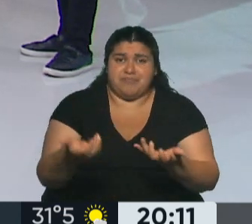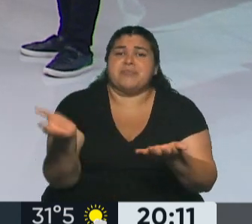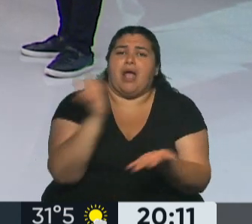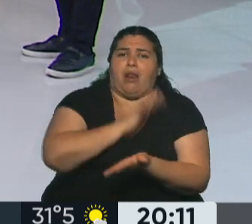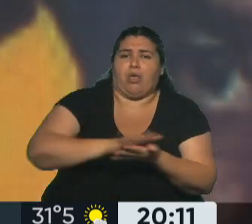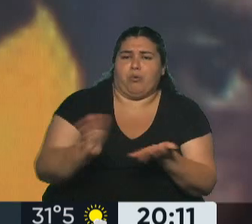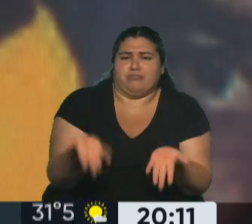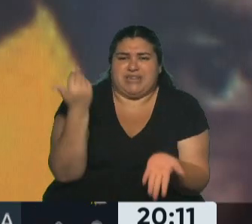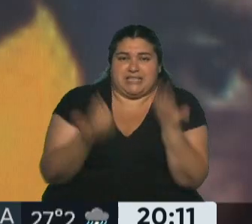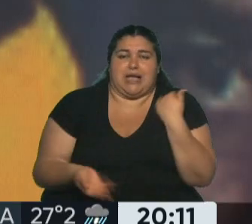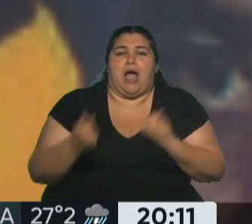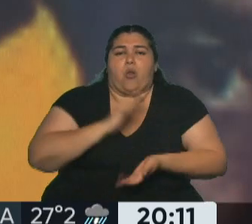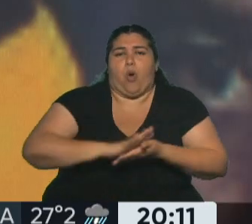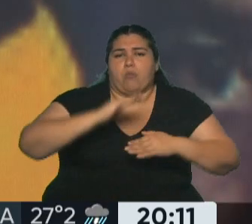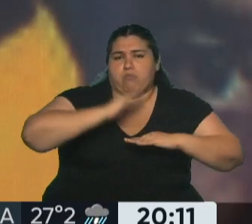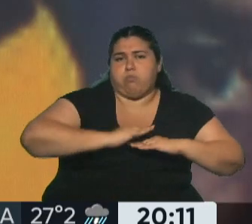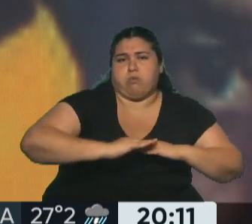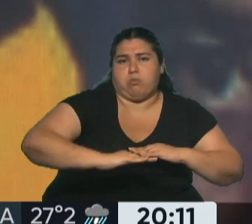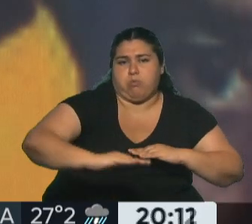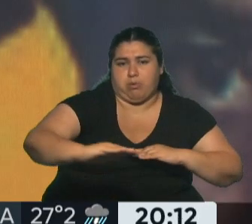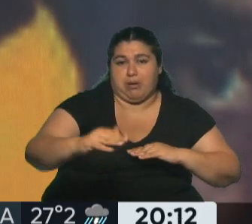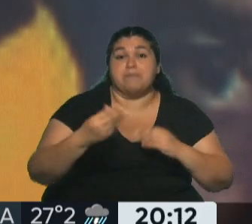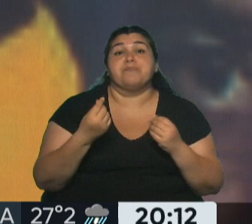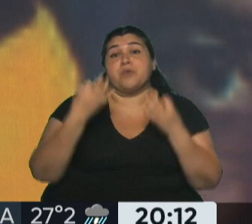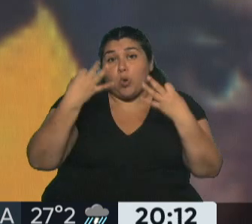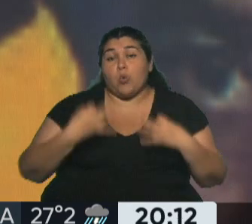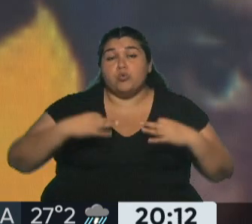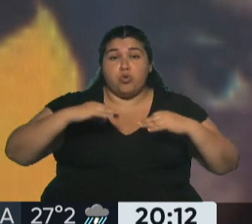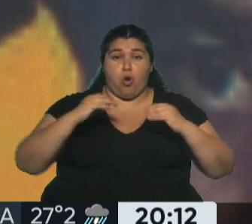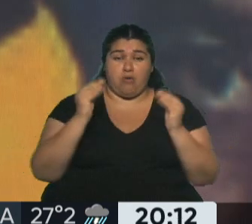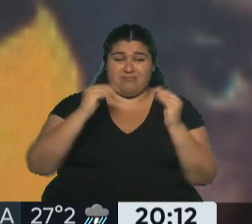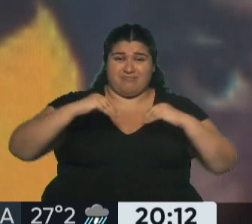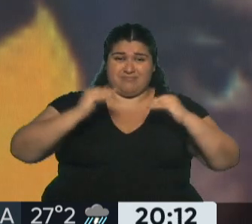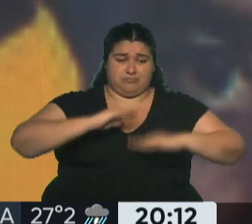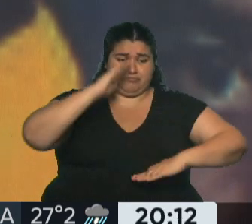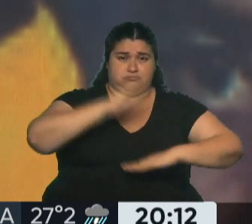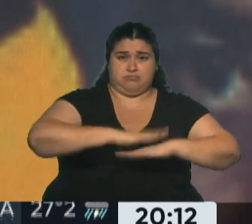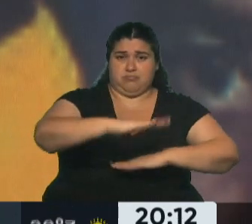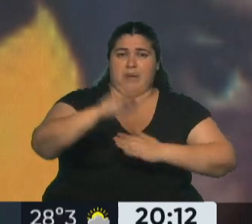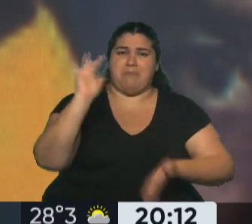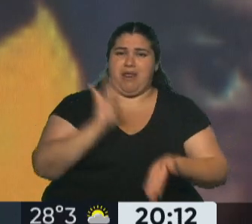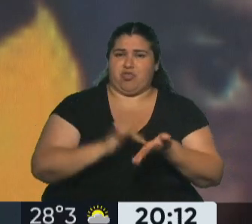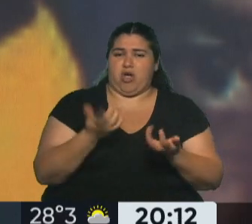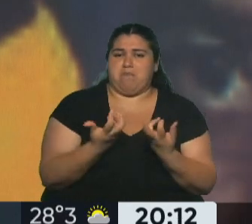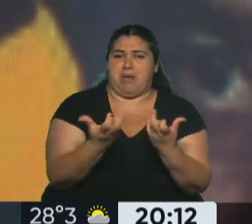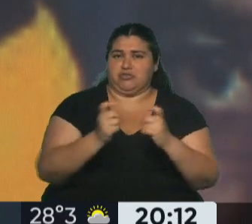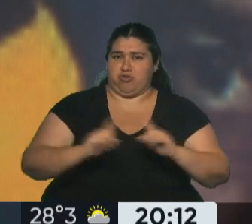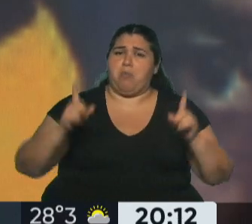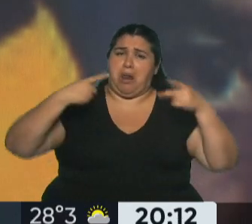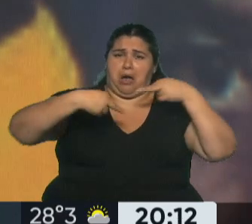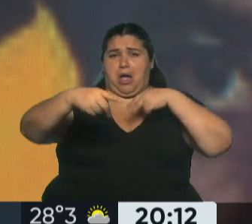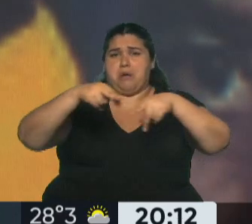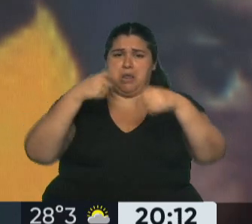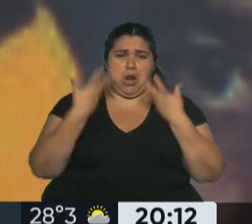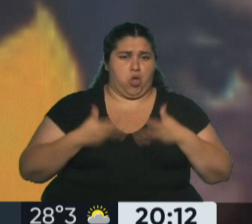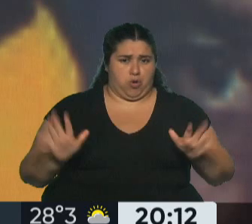significó más la colocación de unas placas para que justamente no se pueda llegar en ese lugar al pasto y pueda caminar tranquilamente no